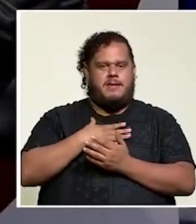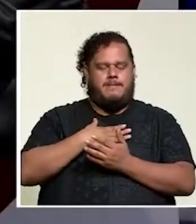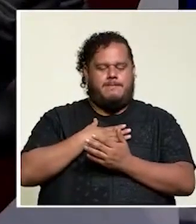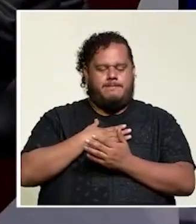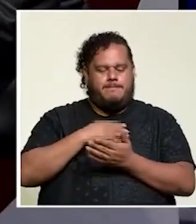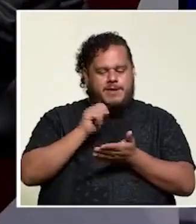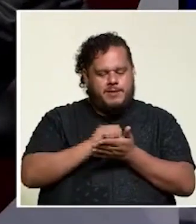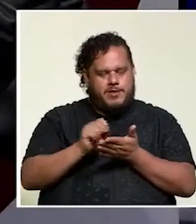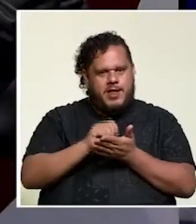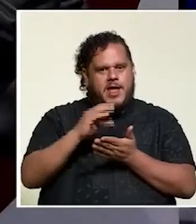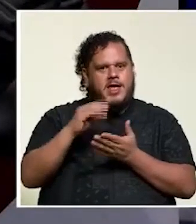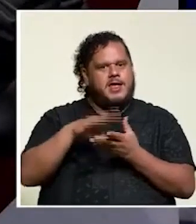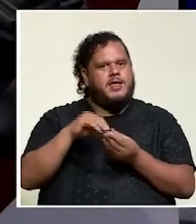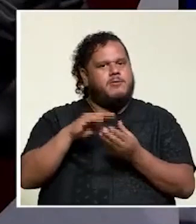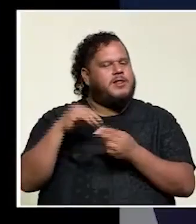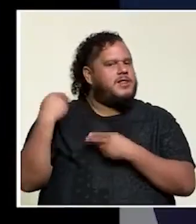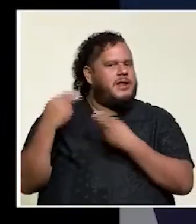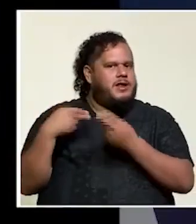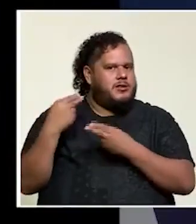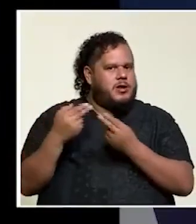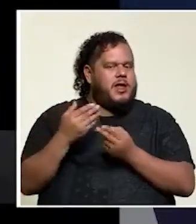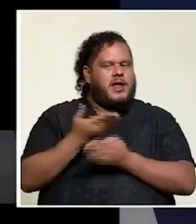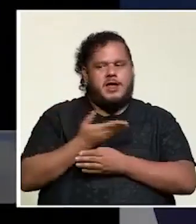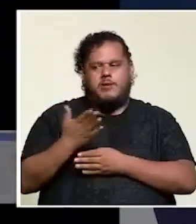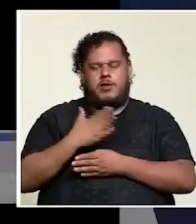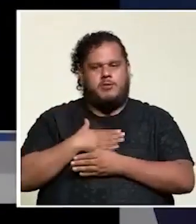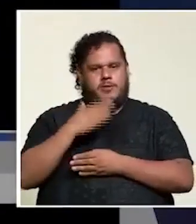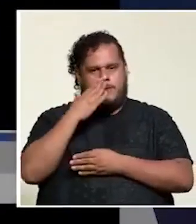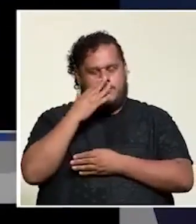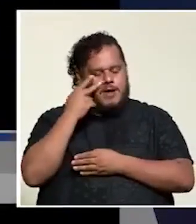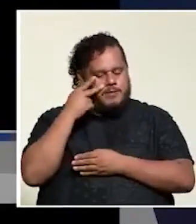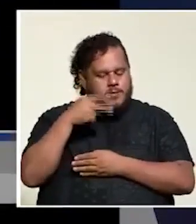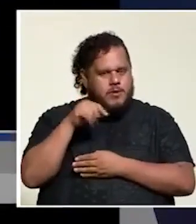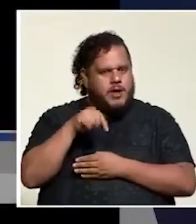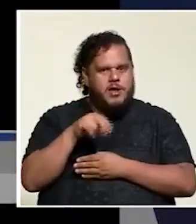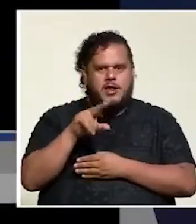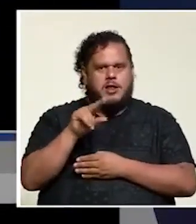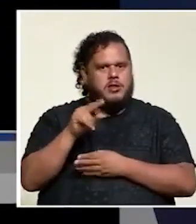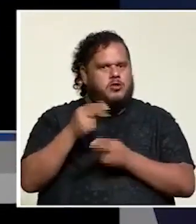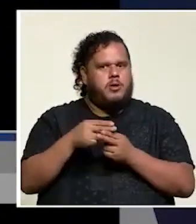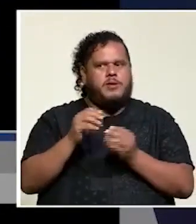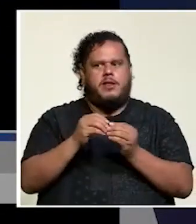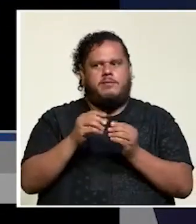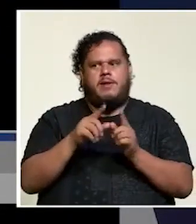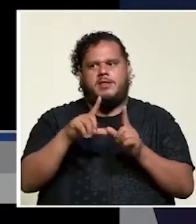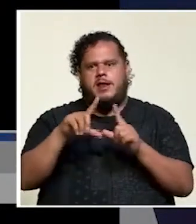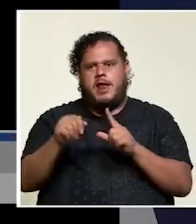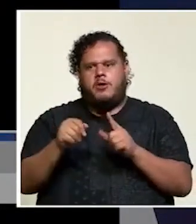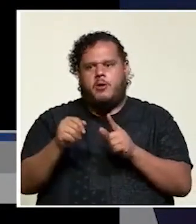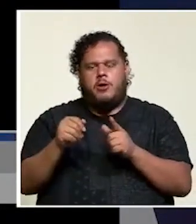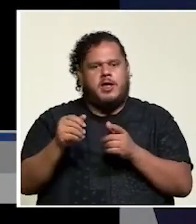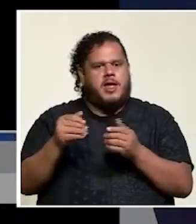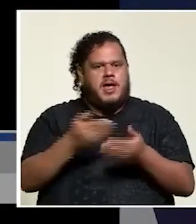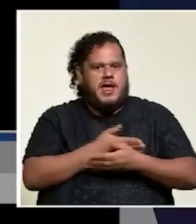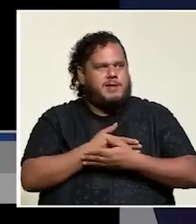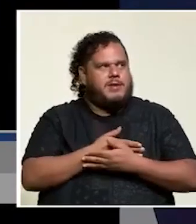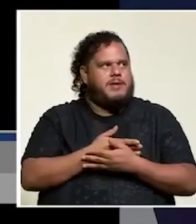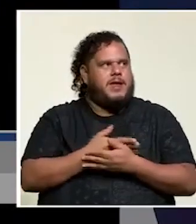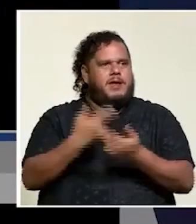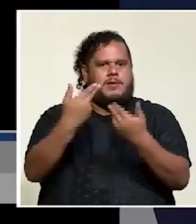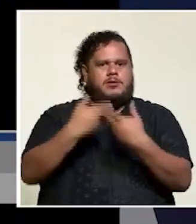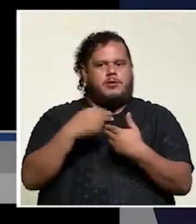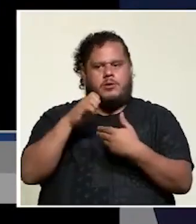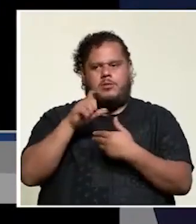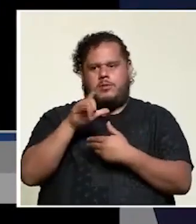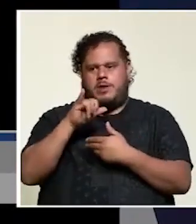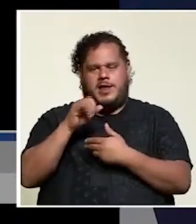nacimiento, sí. Y cuenta la historia que cuando mi mamá me vio en la cuna dijo, ese nombre es más largo que el bebé. Me bautizó como Eli y